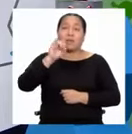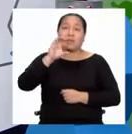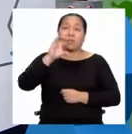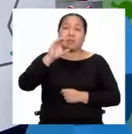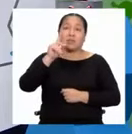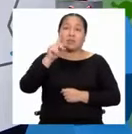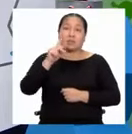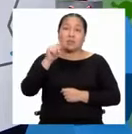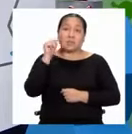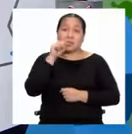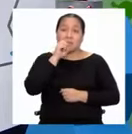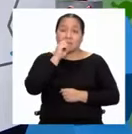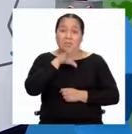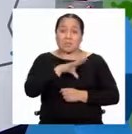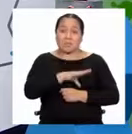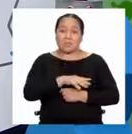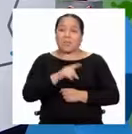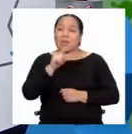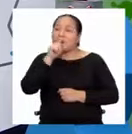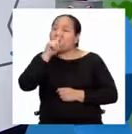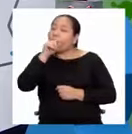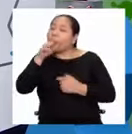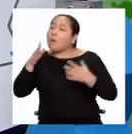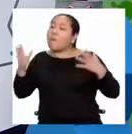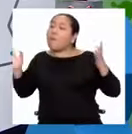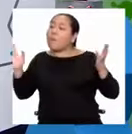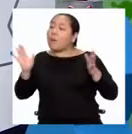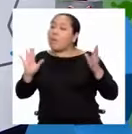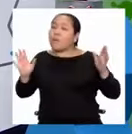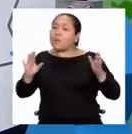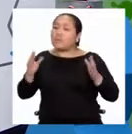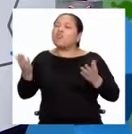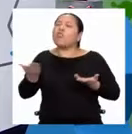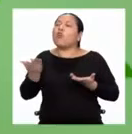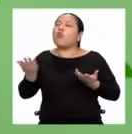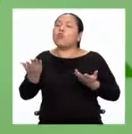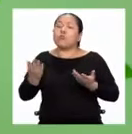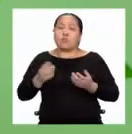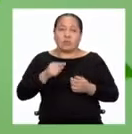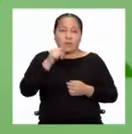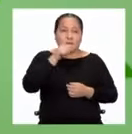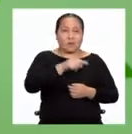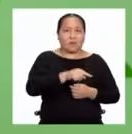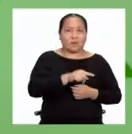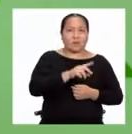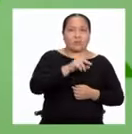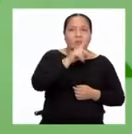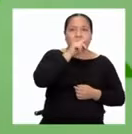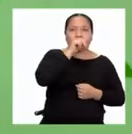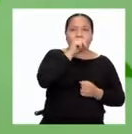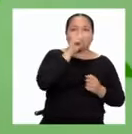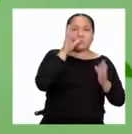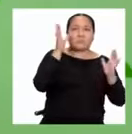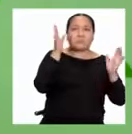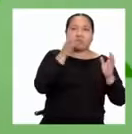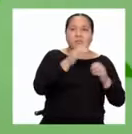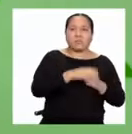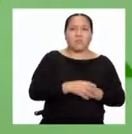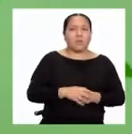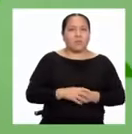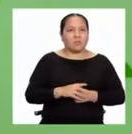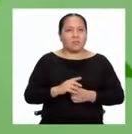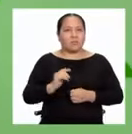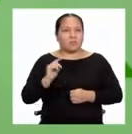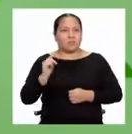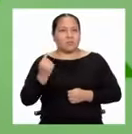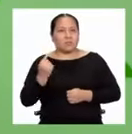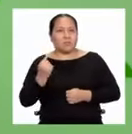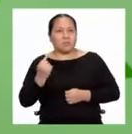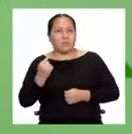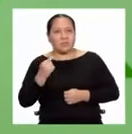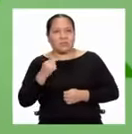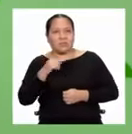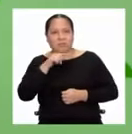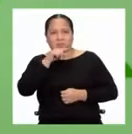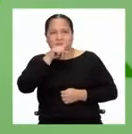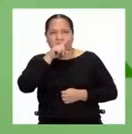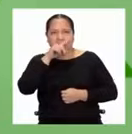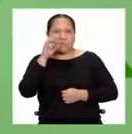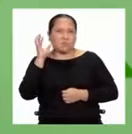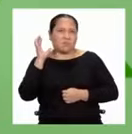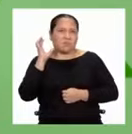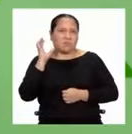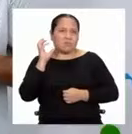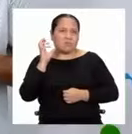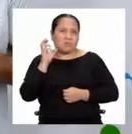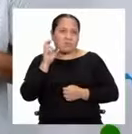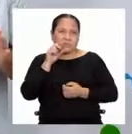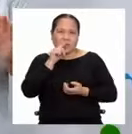eran descendientes directos de los dinosaurios, mucho más que los reptiles. O sea que primero que la gallina no fue el huevo, sino el